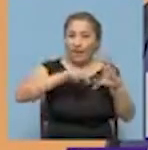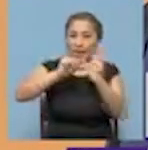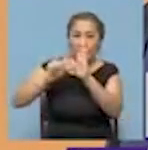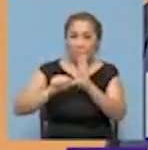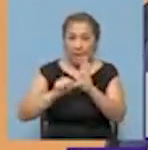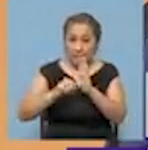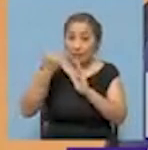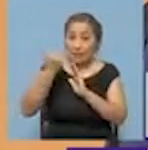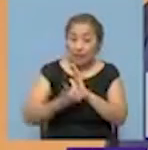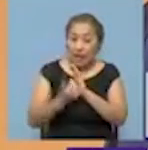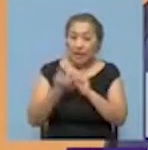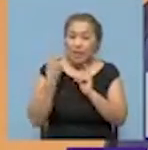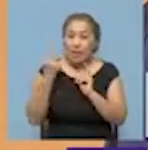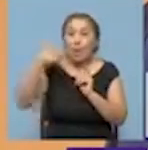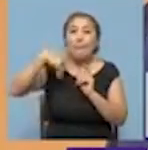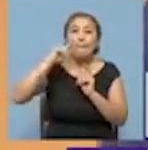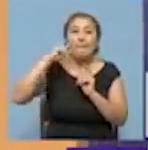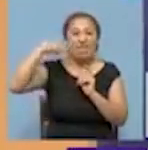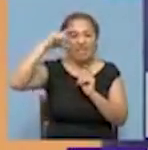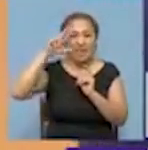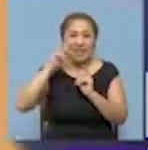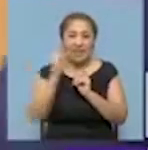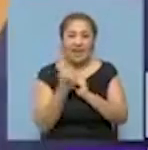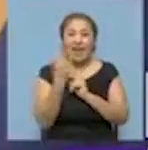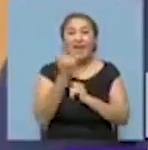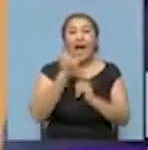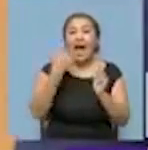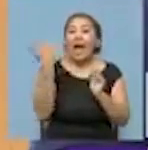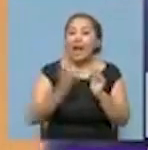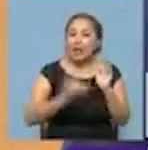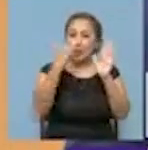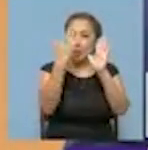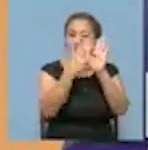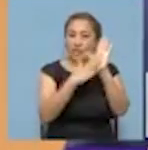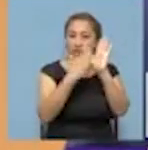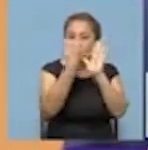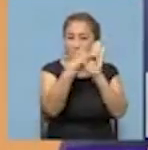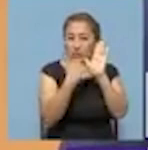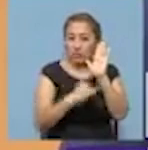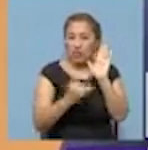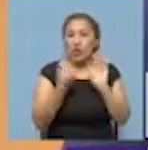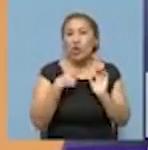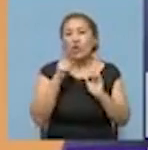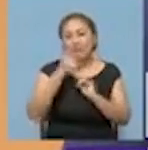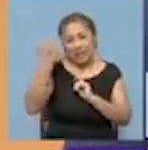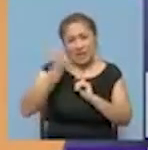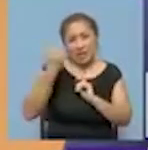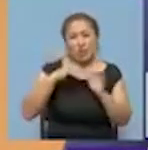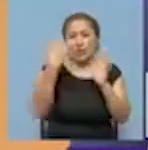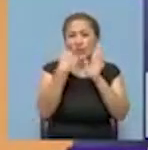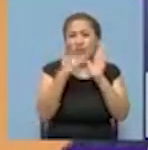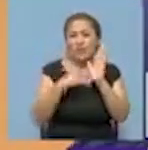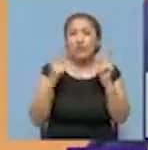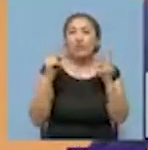del tercer mundo eso es ese requerimiento está establecido en un informe enorme durante la presidencia de nixon que es el informe